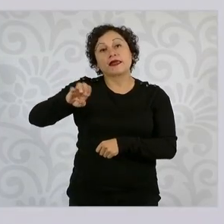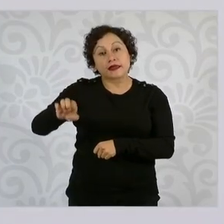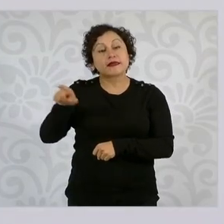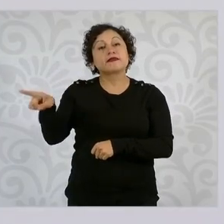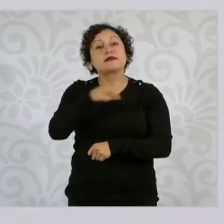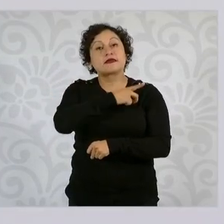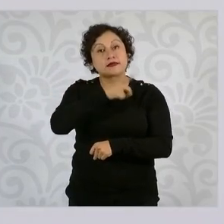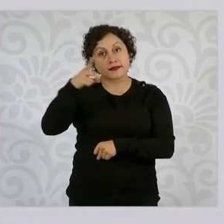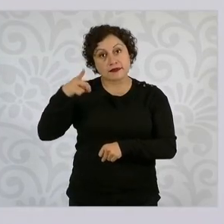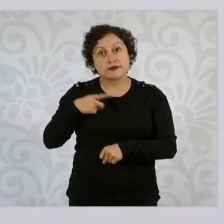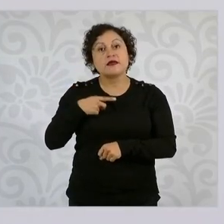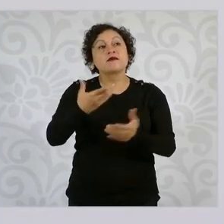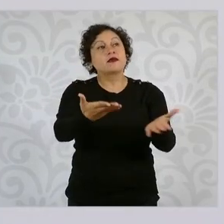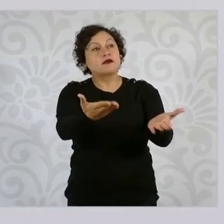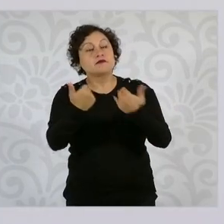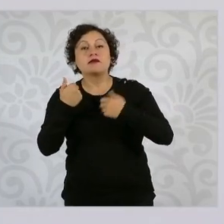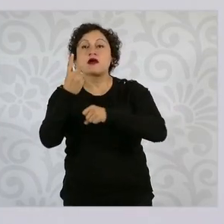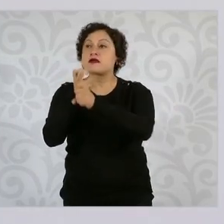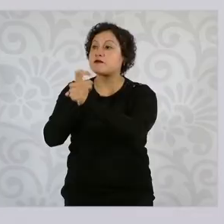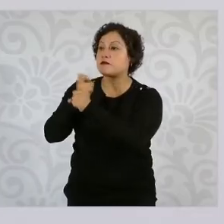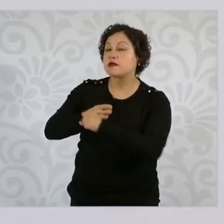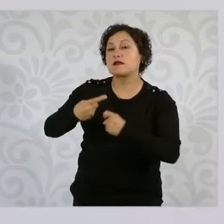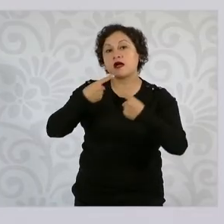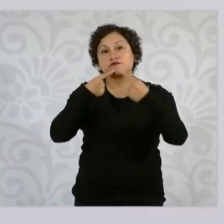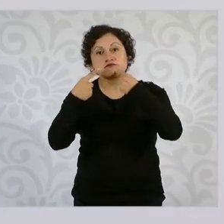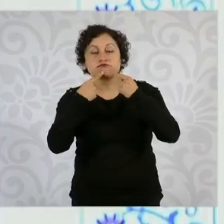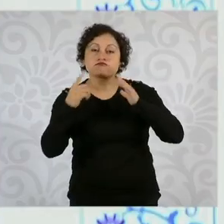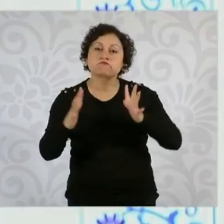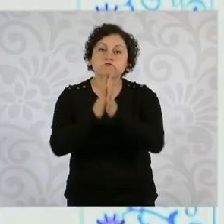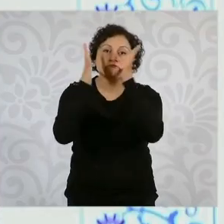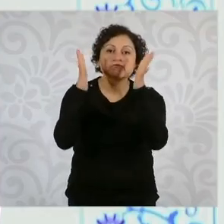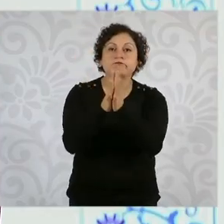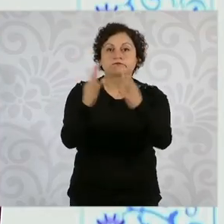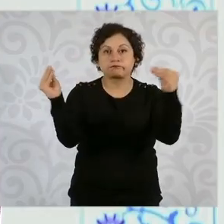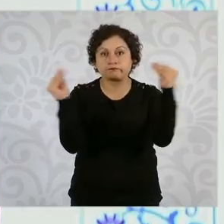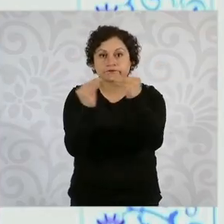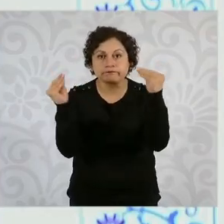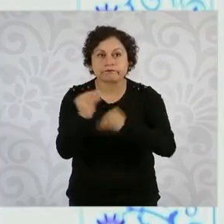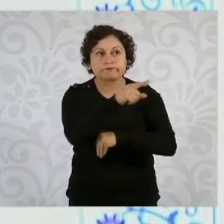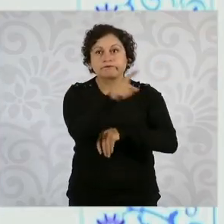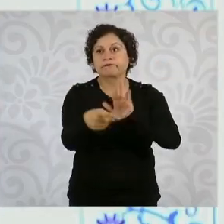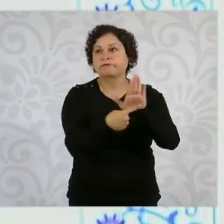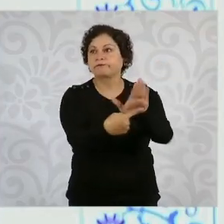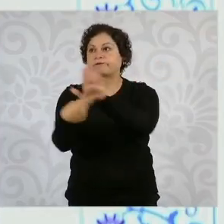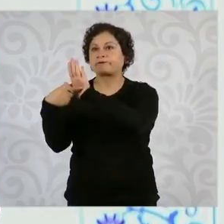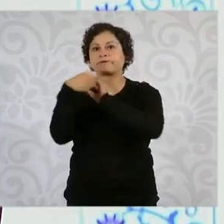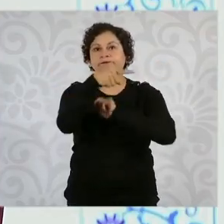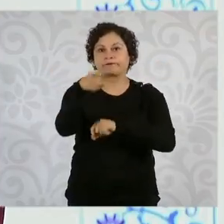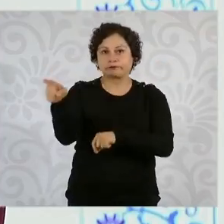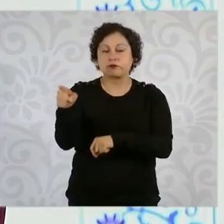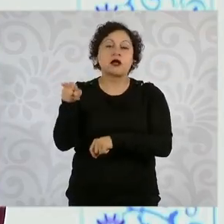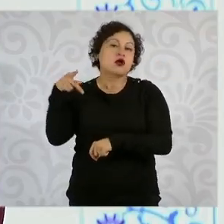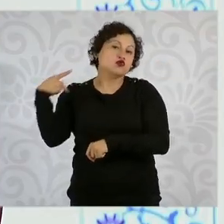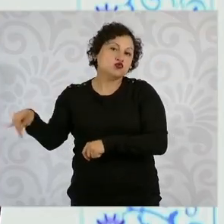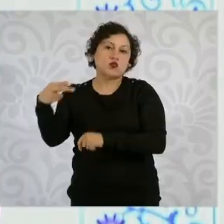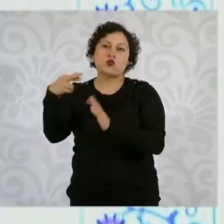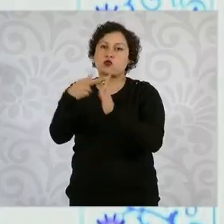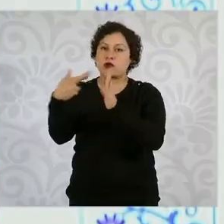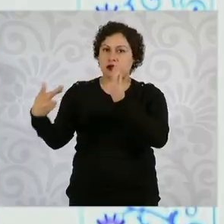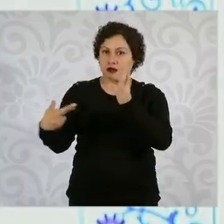desarrollar foros de debate entre las personas candidatas y establecer las bases para que las instituciones